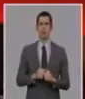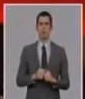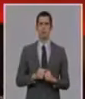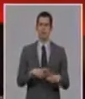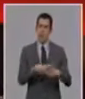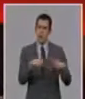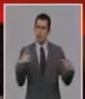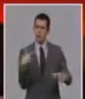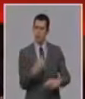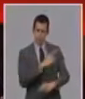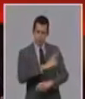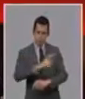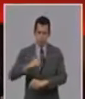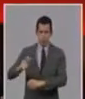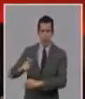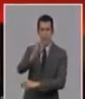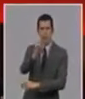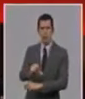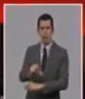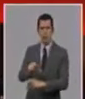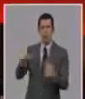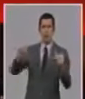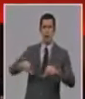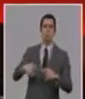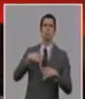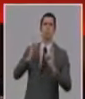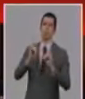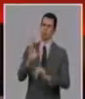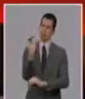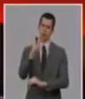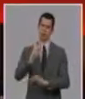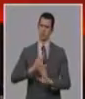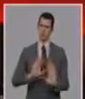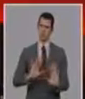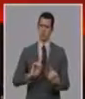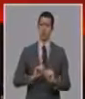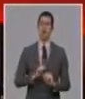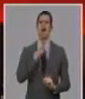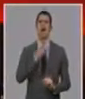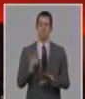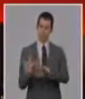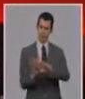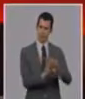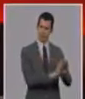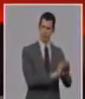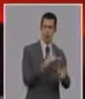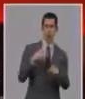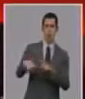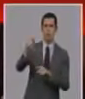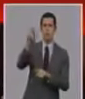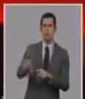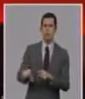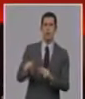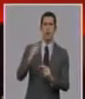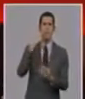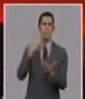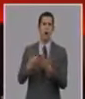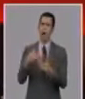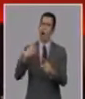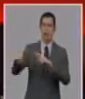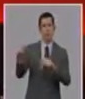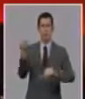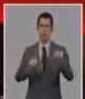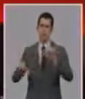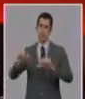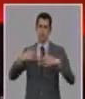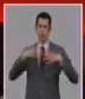adversa. Y sin embargo, otros pacientes que han recibido otros tipos de tratamiento, como son los esteroides, si bien han tenido alguna mejoría,